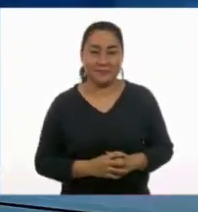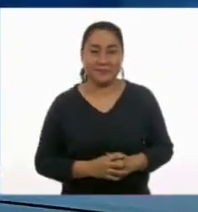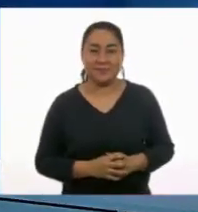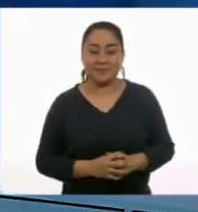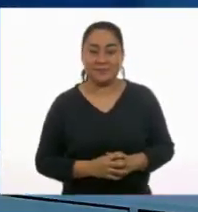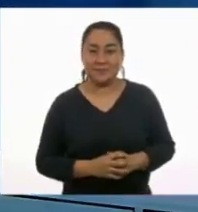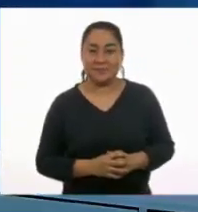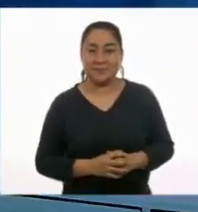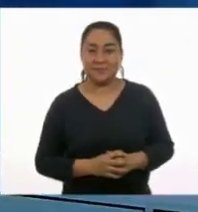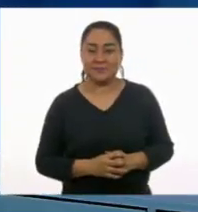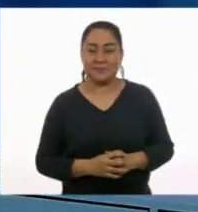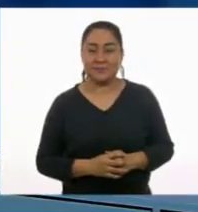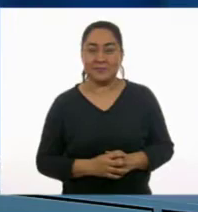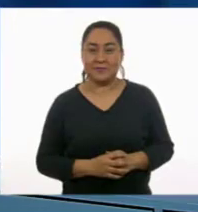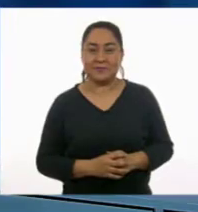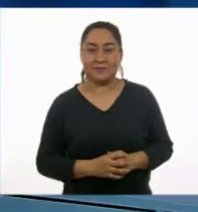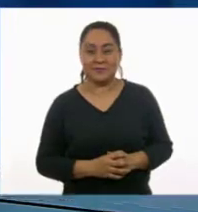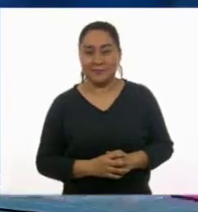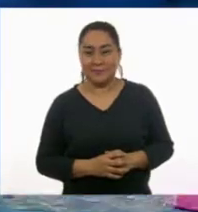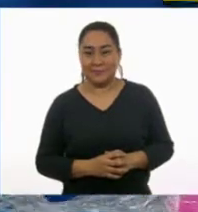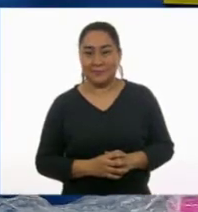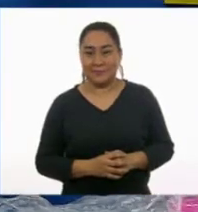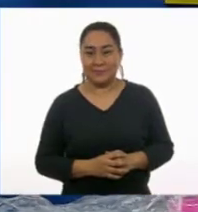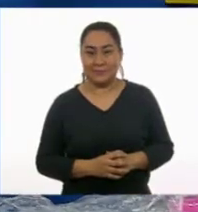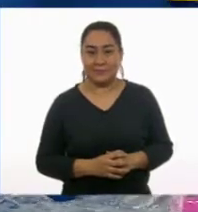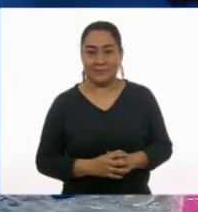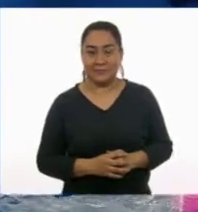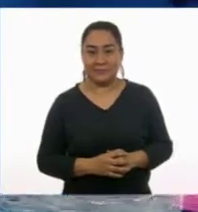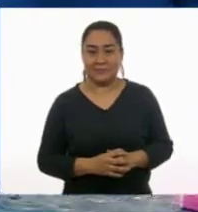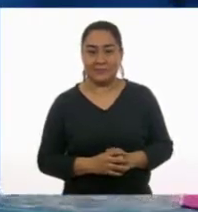Ahora sí. Este cabellito.